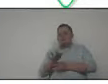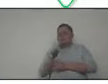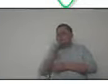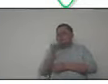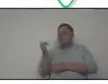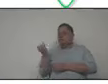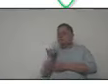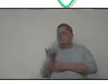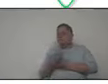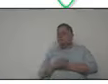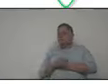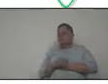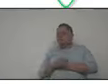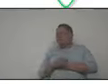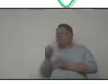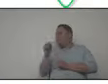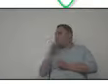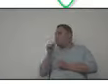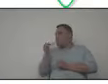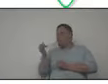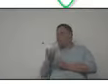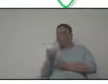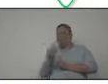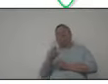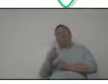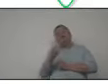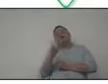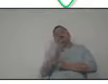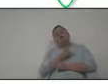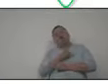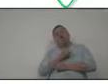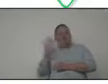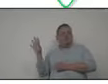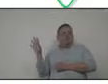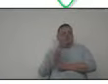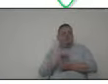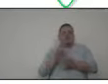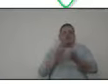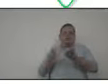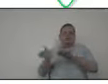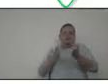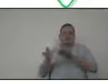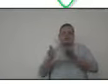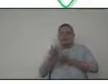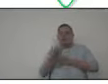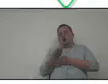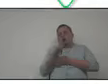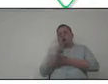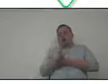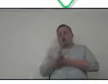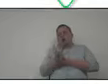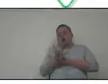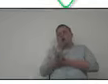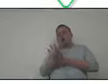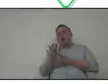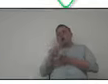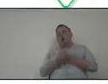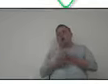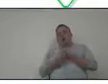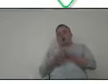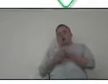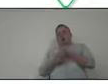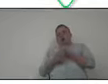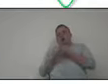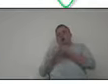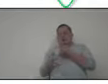Azul. En el municipio de Yopal tenemos casi todos los servicios, por eso de los 18 municipios restantes nos